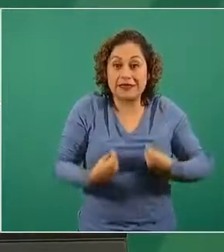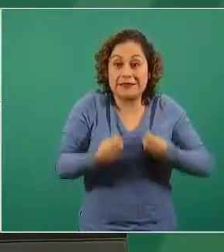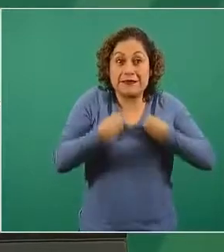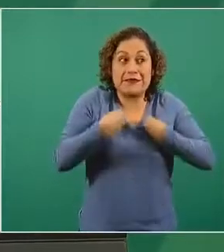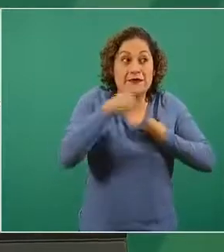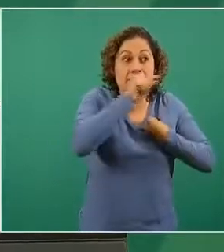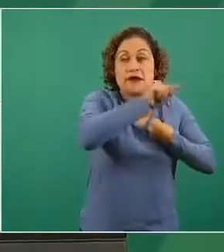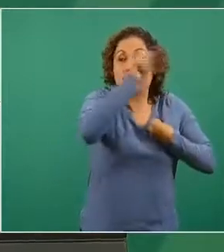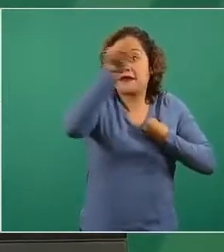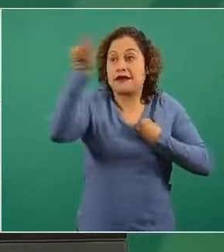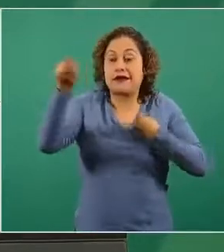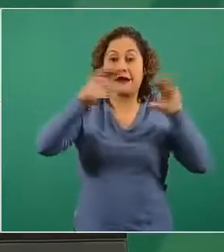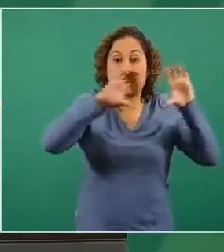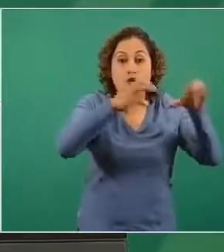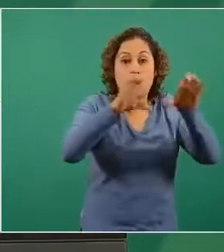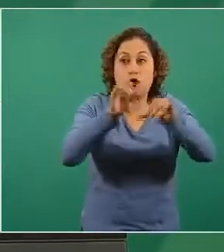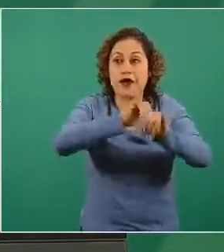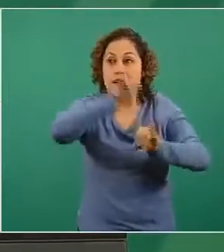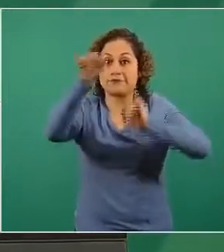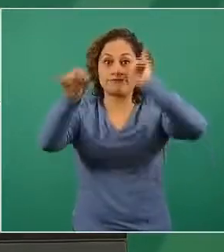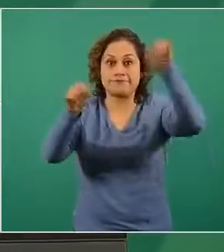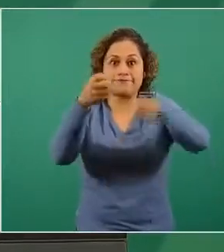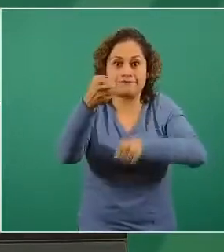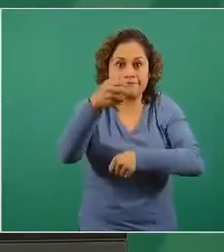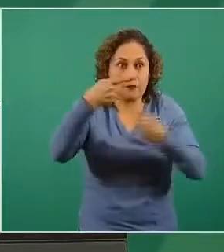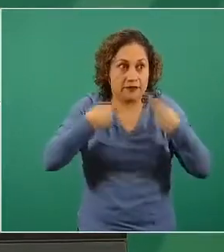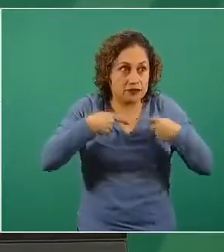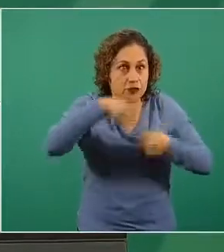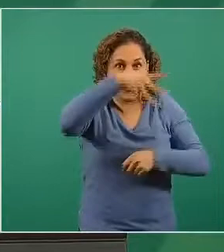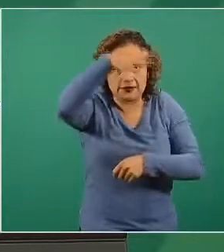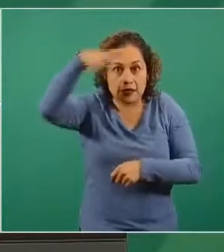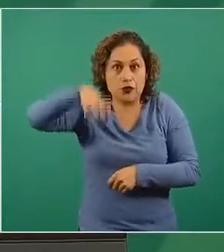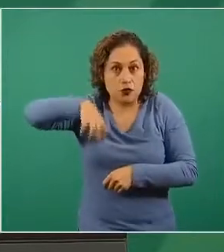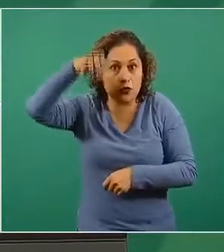alejadas, tendremos probablemente en una semana